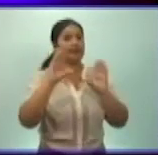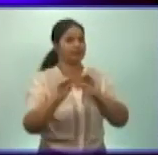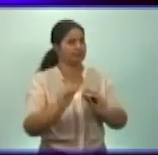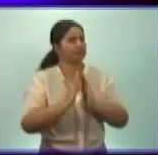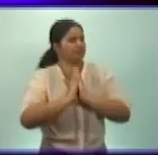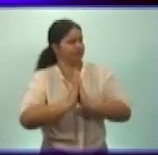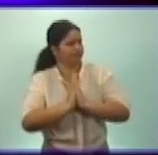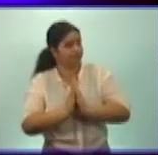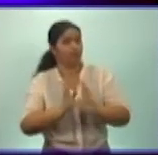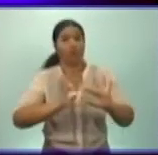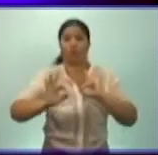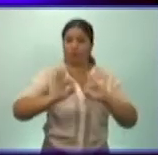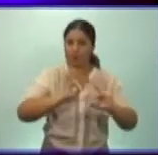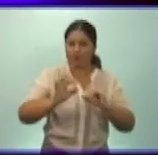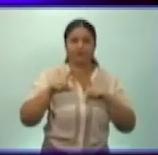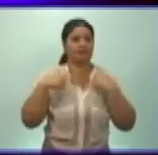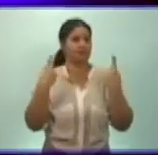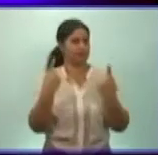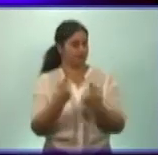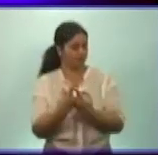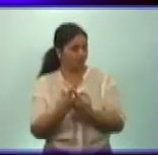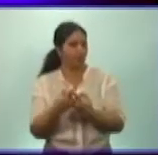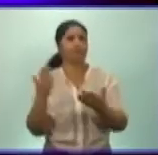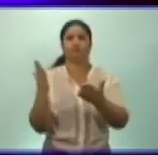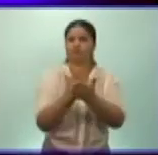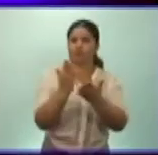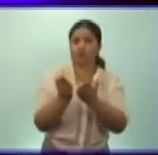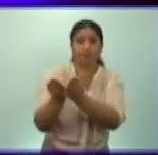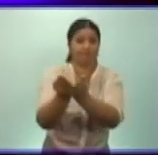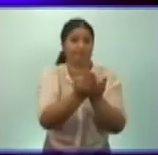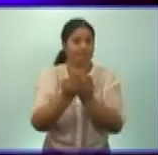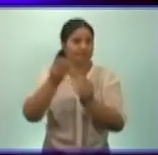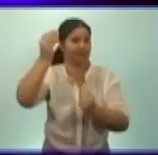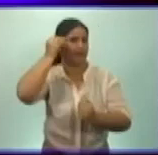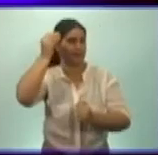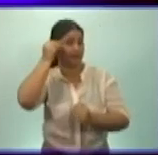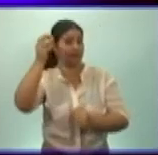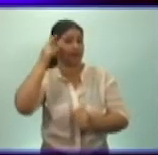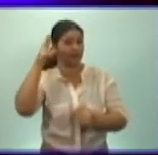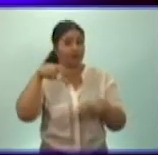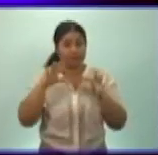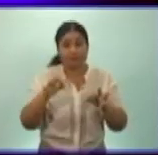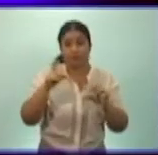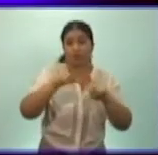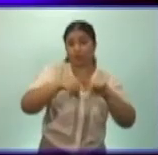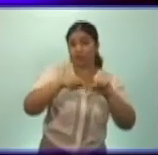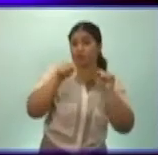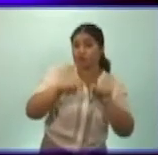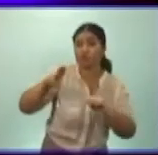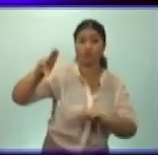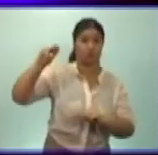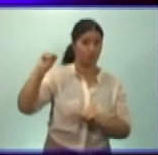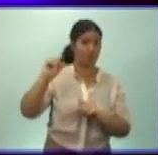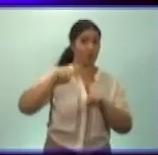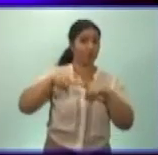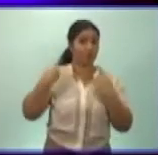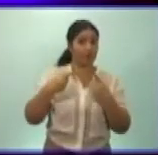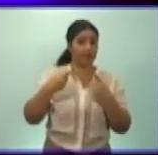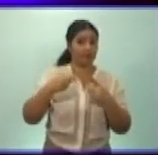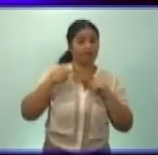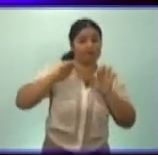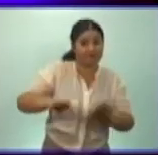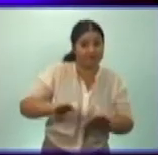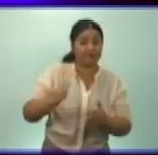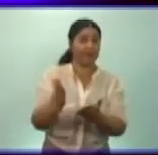mucho. Recuerden que estos contenidos que estamos trabajando no se pudieron impartir en las escuelas producto a la suspensión de las